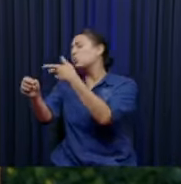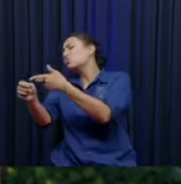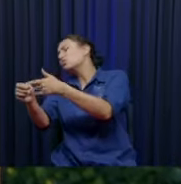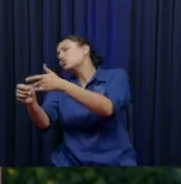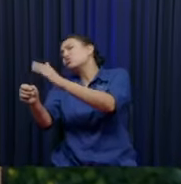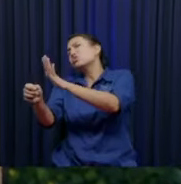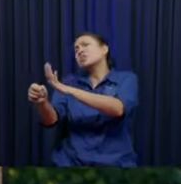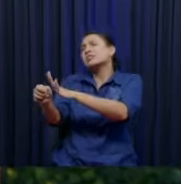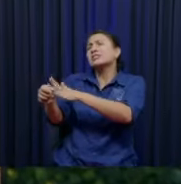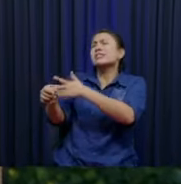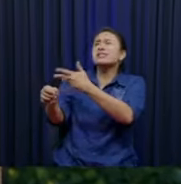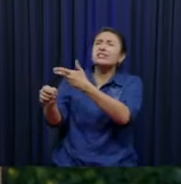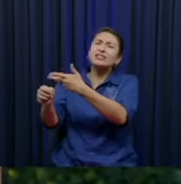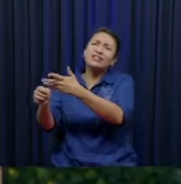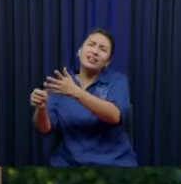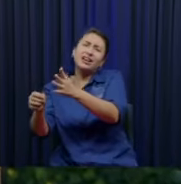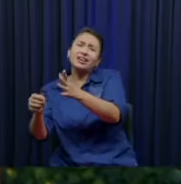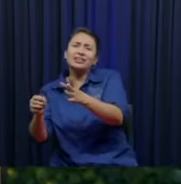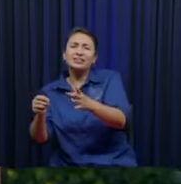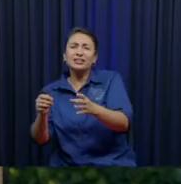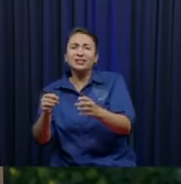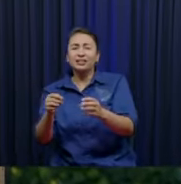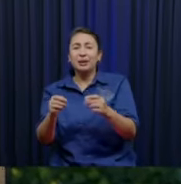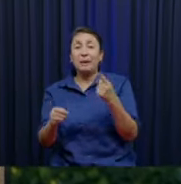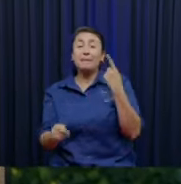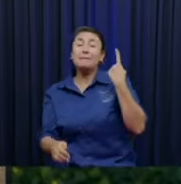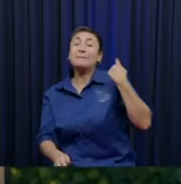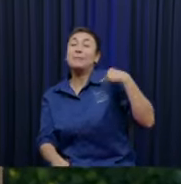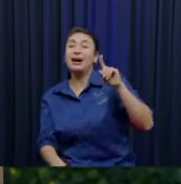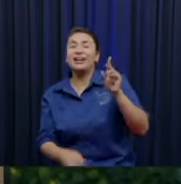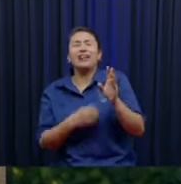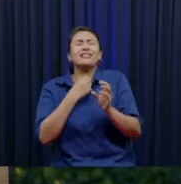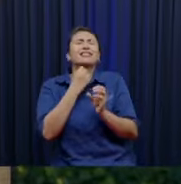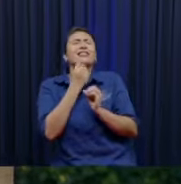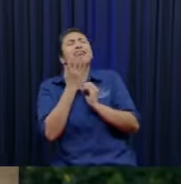para que uno exprese un cántico nuevo.